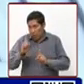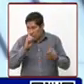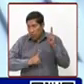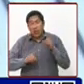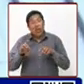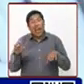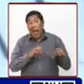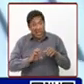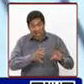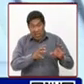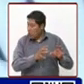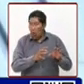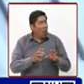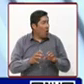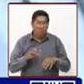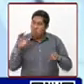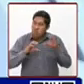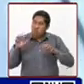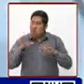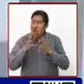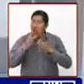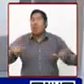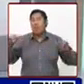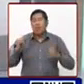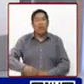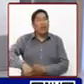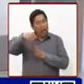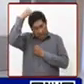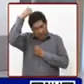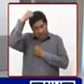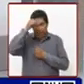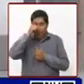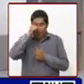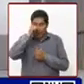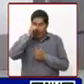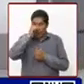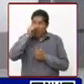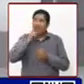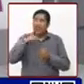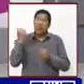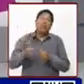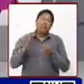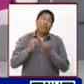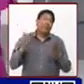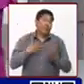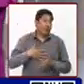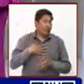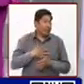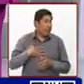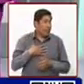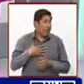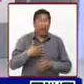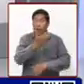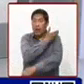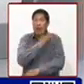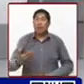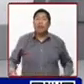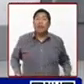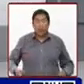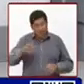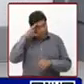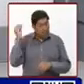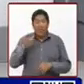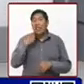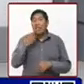hacer gestión se dedican a buscar la destrucción del más ipsp Tenemos uno más por favor del presidente